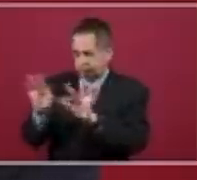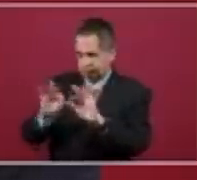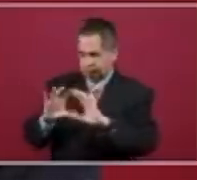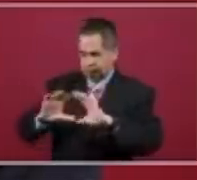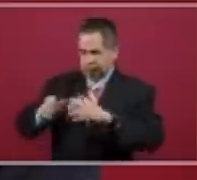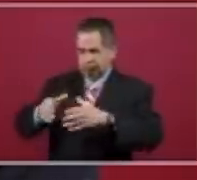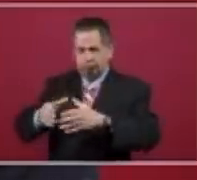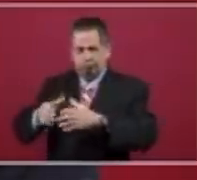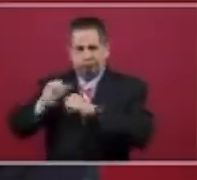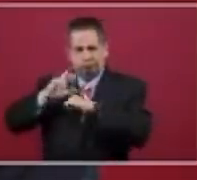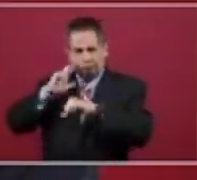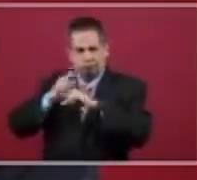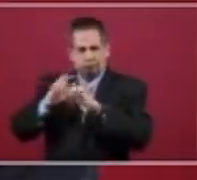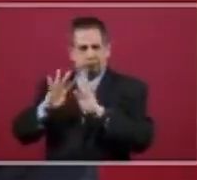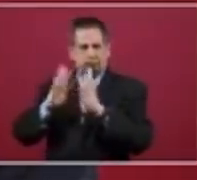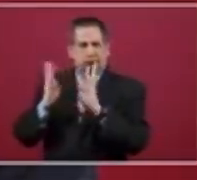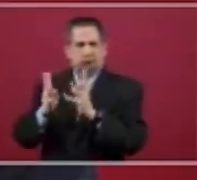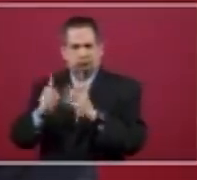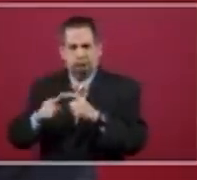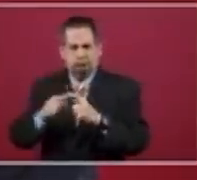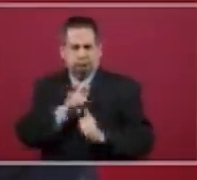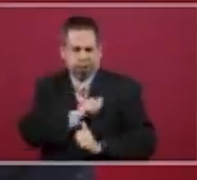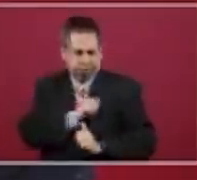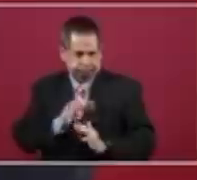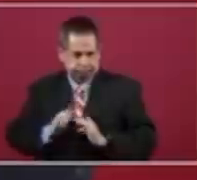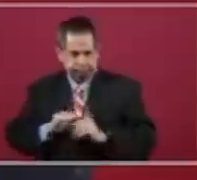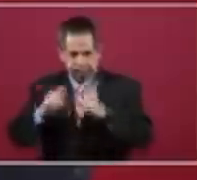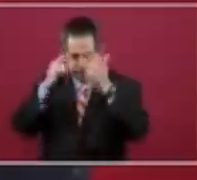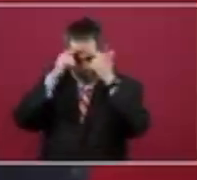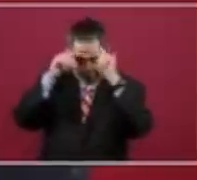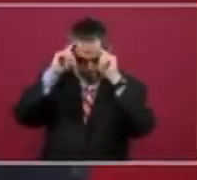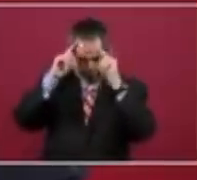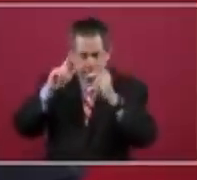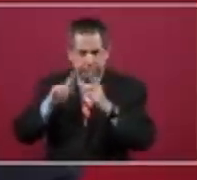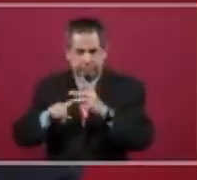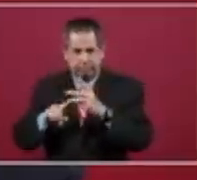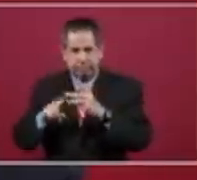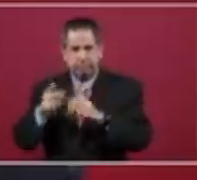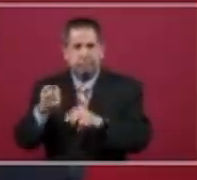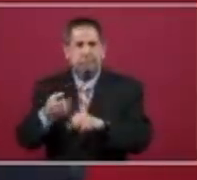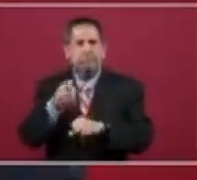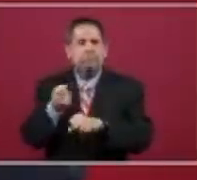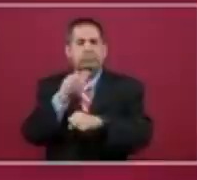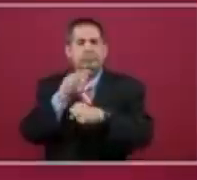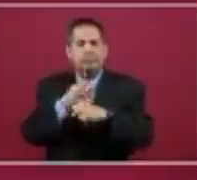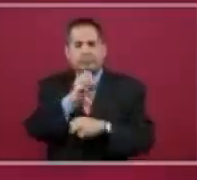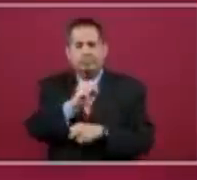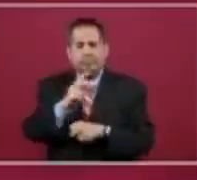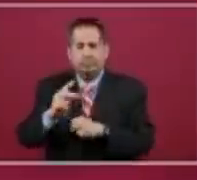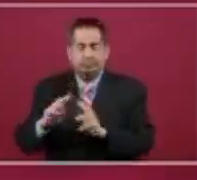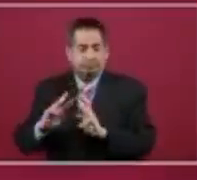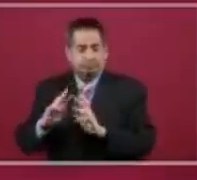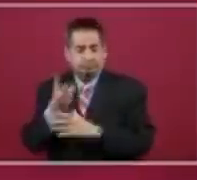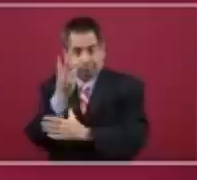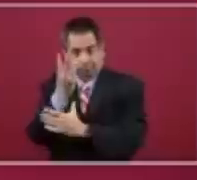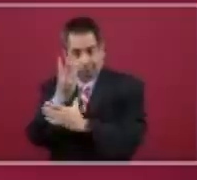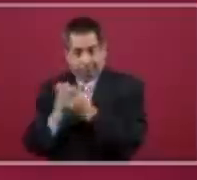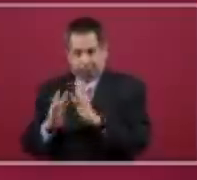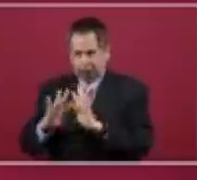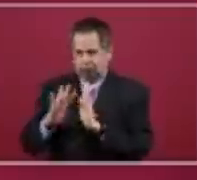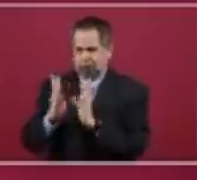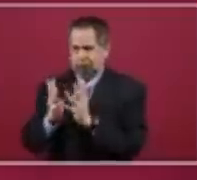entre el Ejército, la Marina y la Secretaría de Seguridad Pública, en la